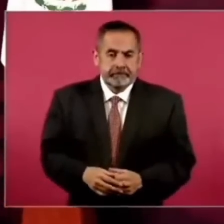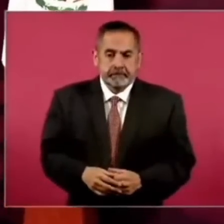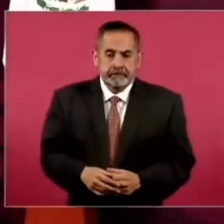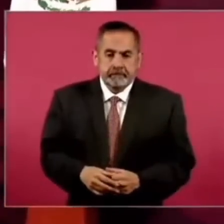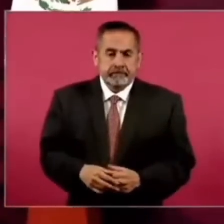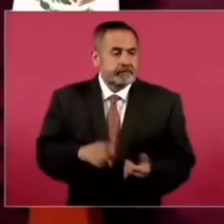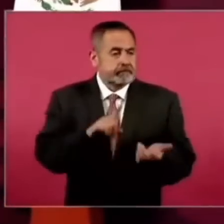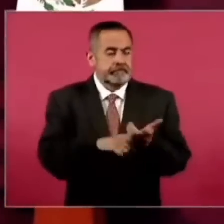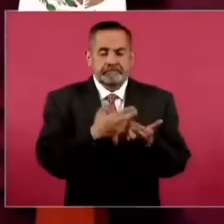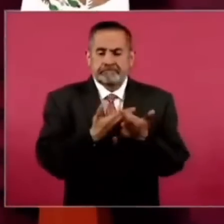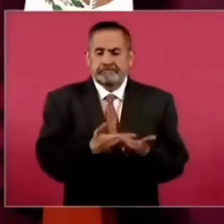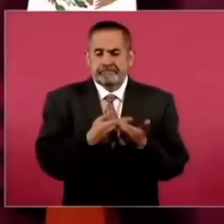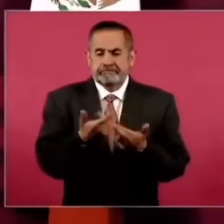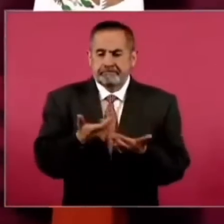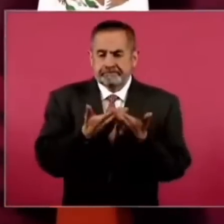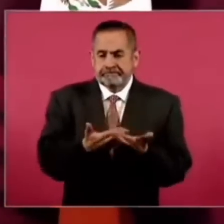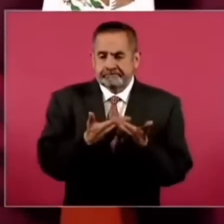tener reservas